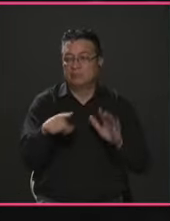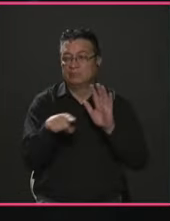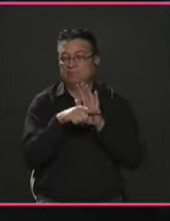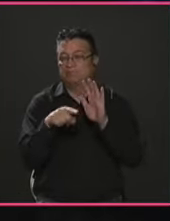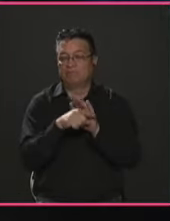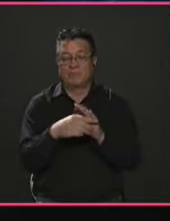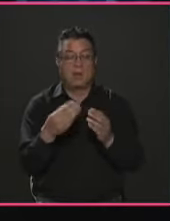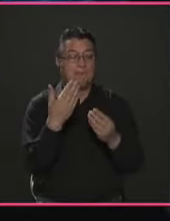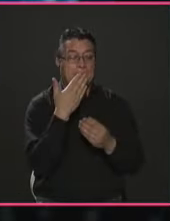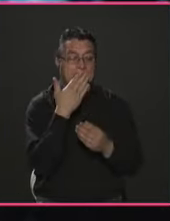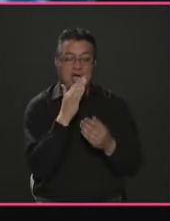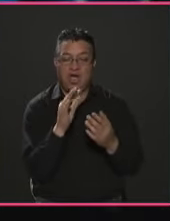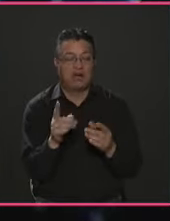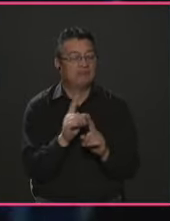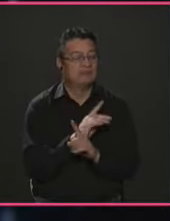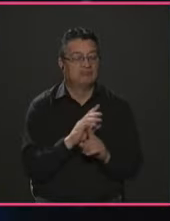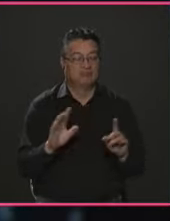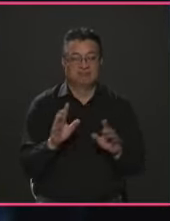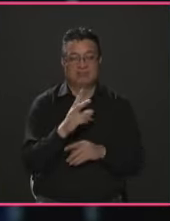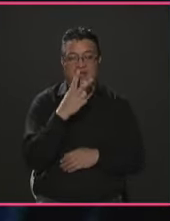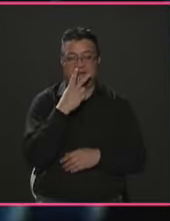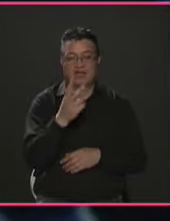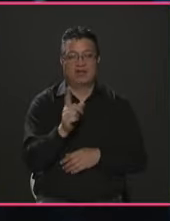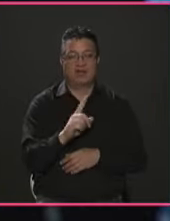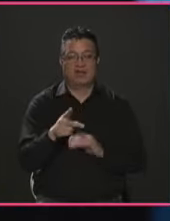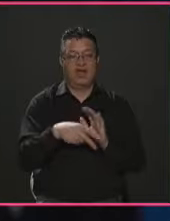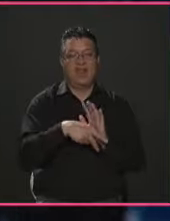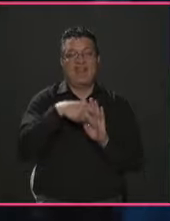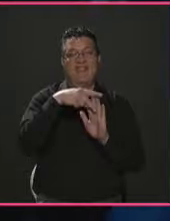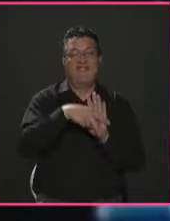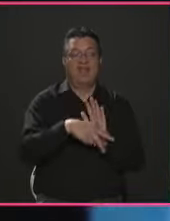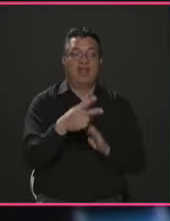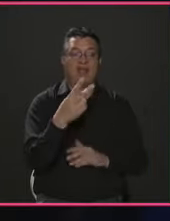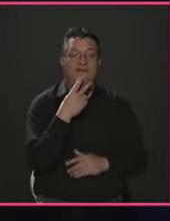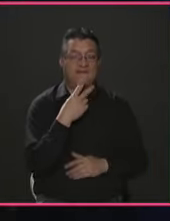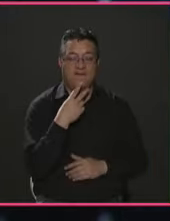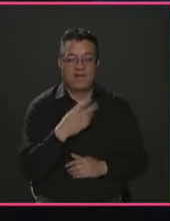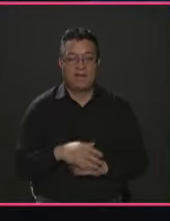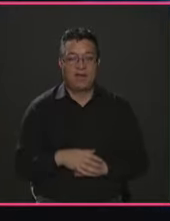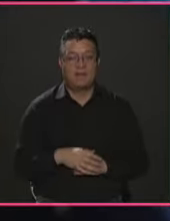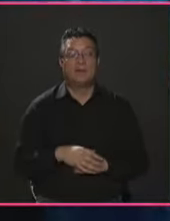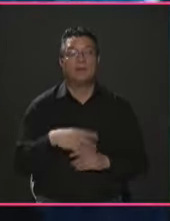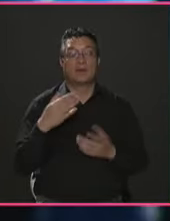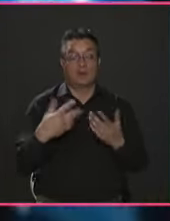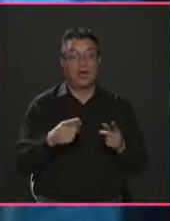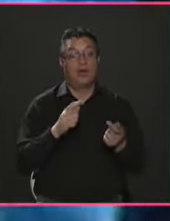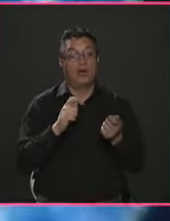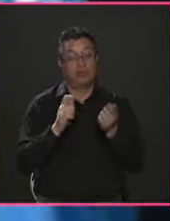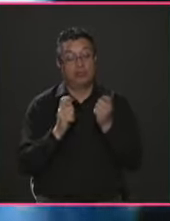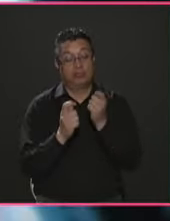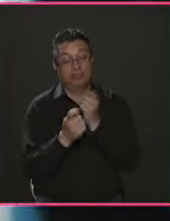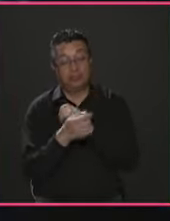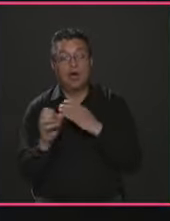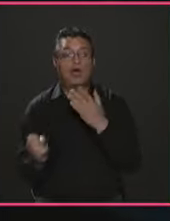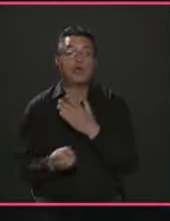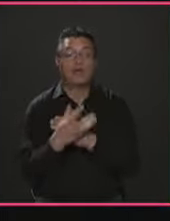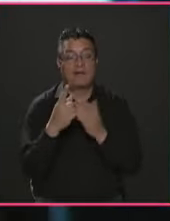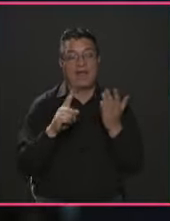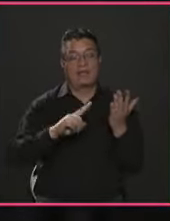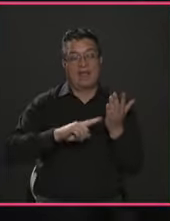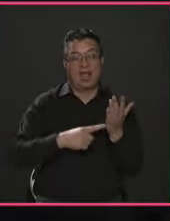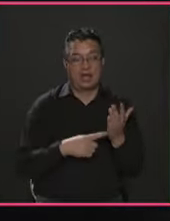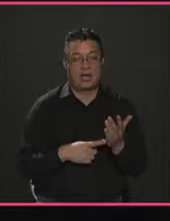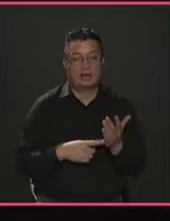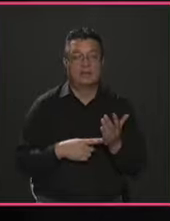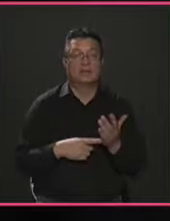mejora significativa en sus estándares de vida a medida que se fueron adoptando las nuevas tecnologías